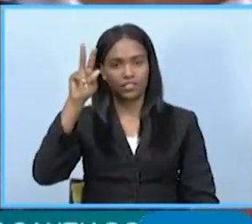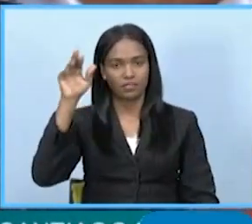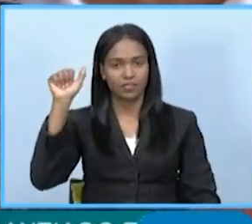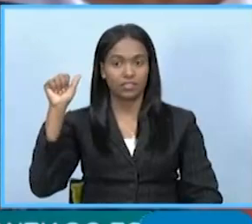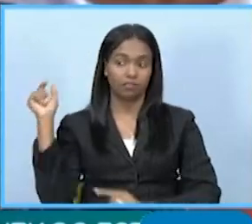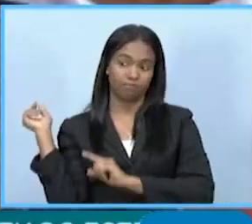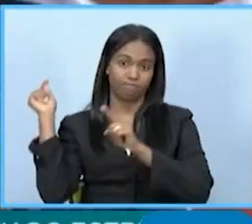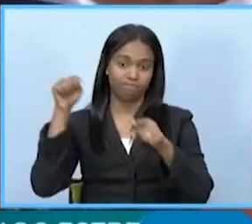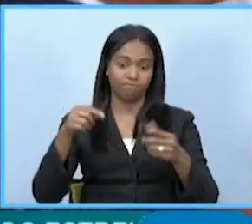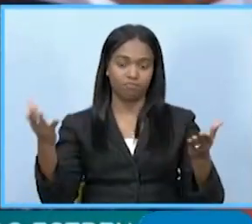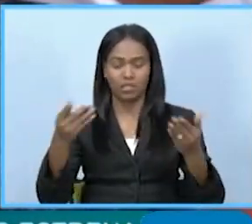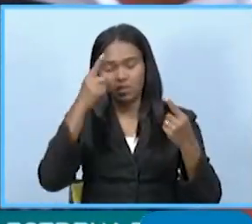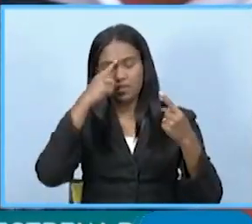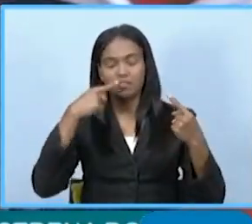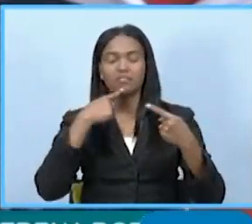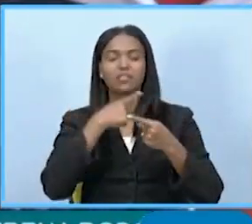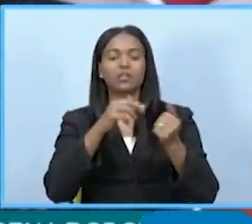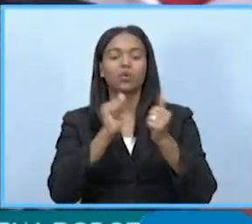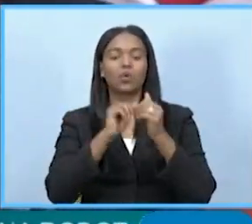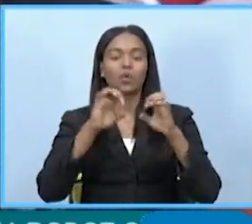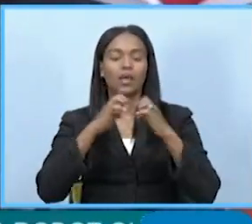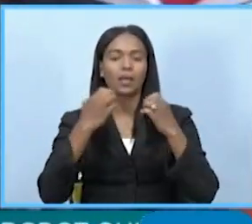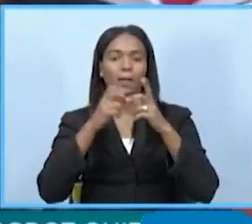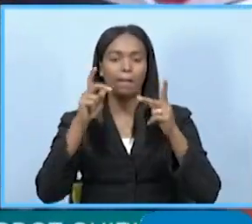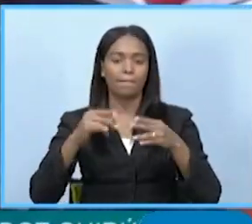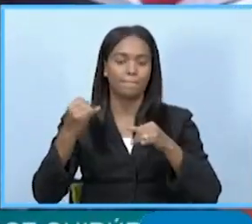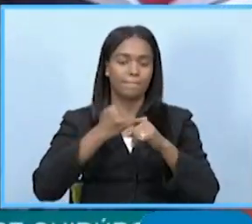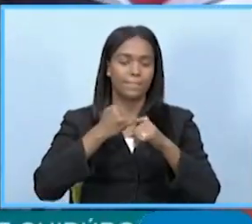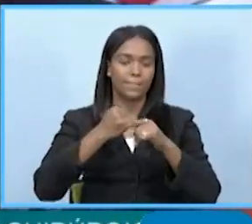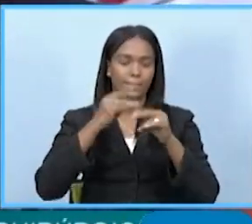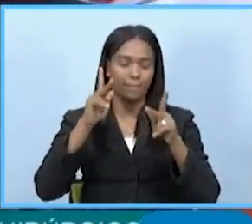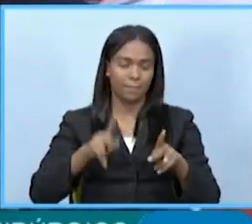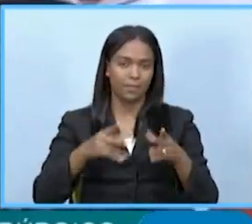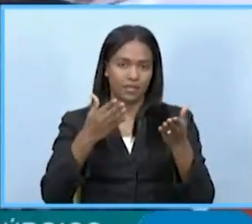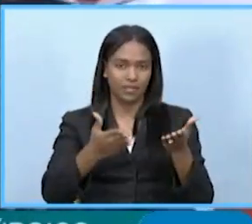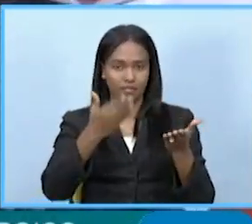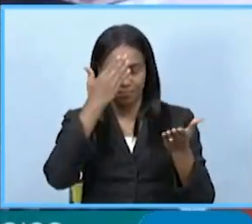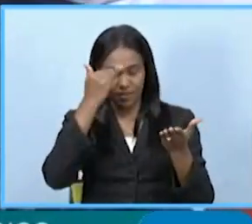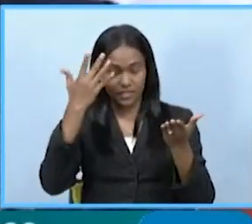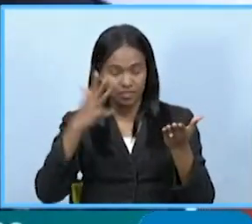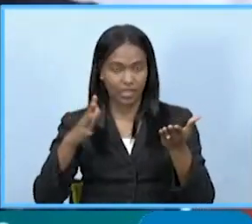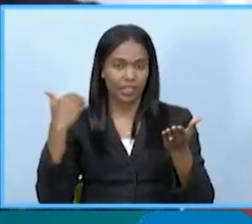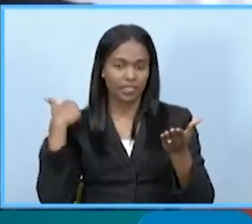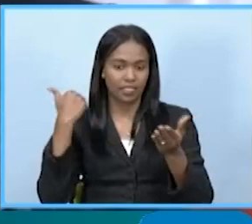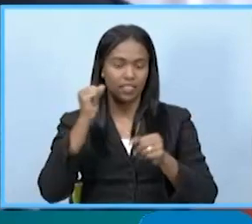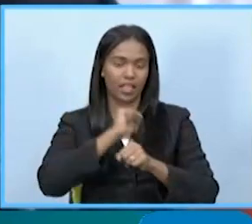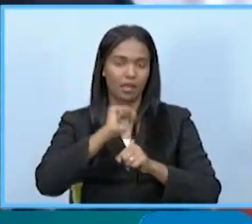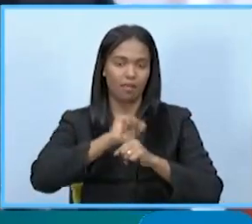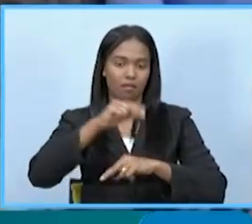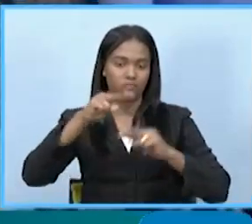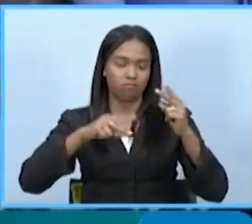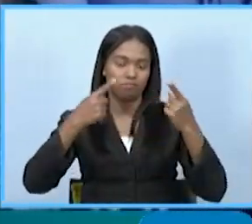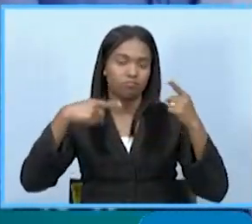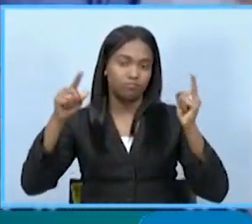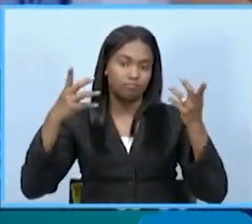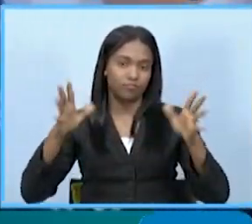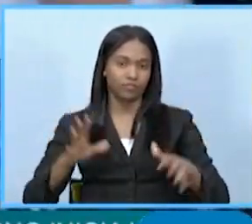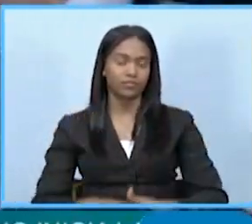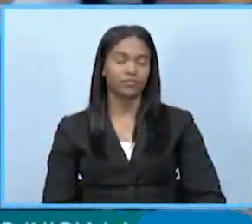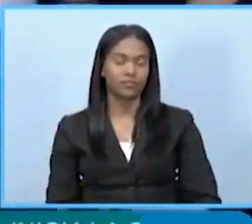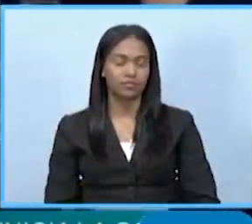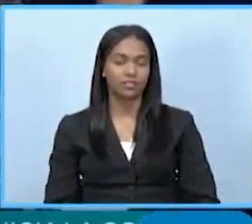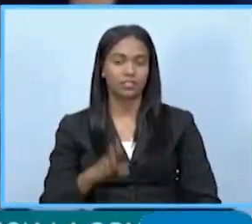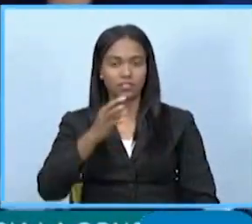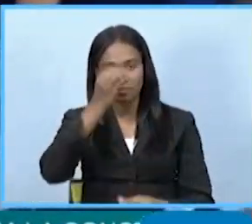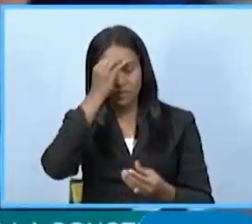venido a hacer el anuncio con el equipo de arquitectos e ingenieros de la obra, porque ya esta obra es una realidad. Este es